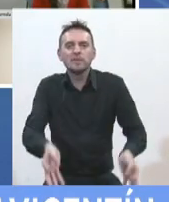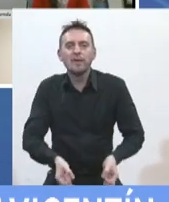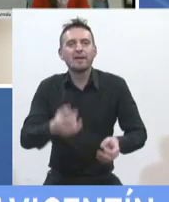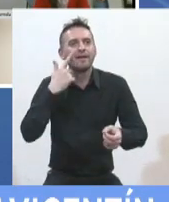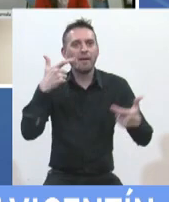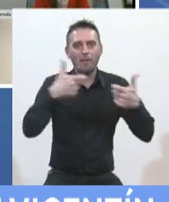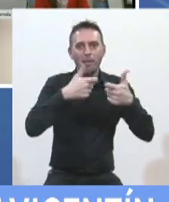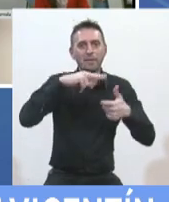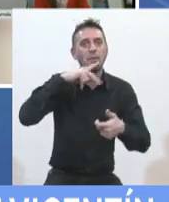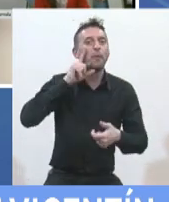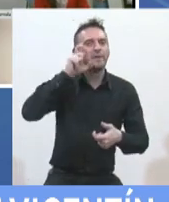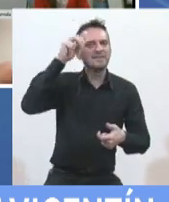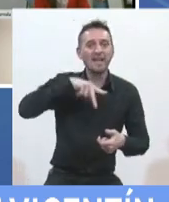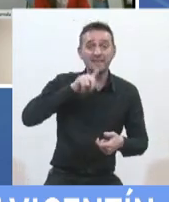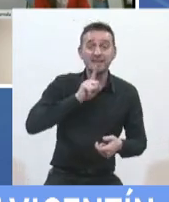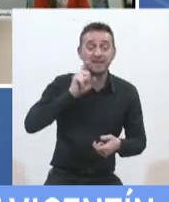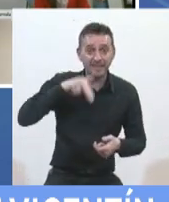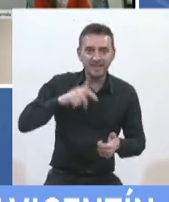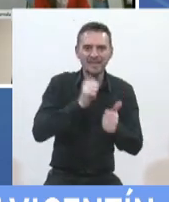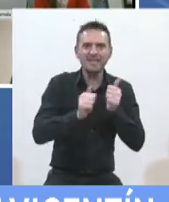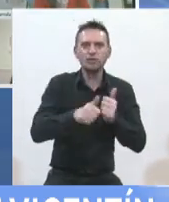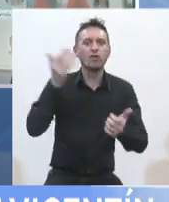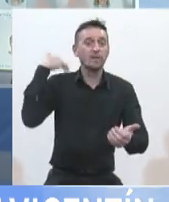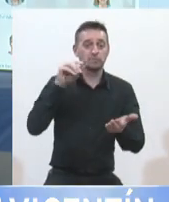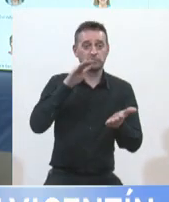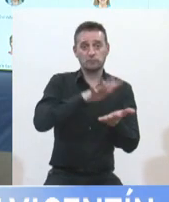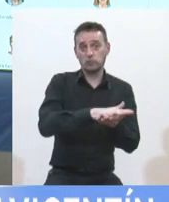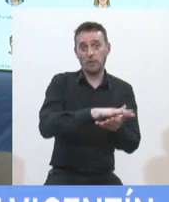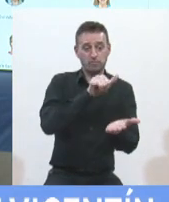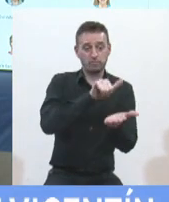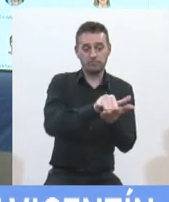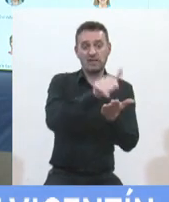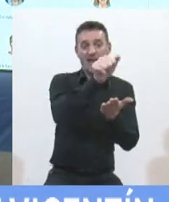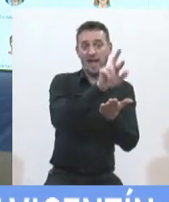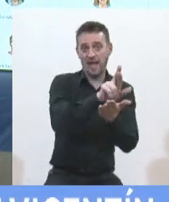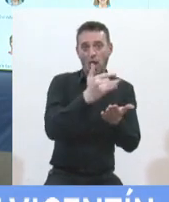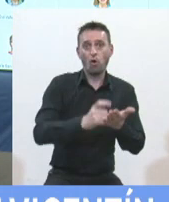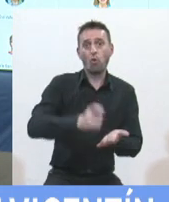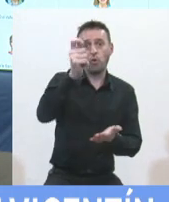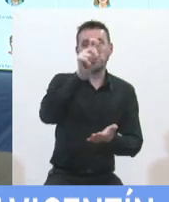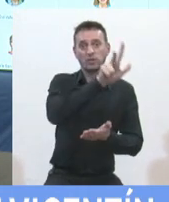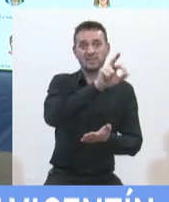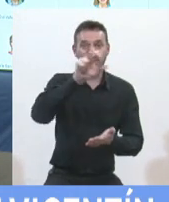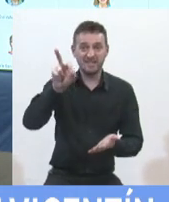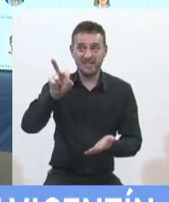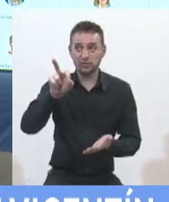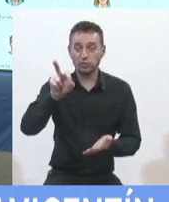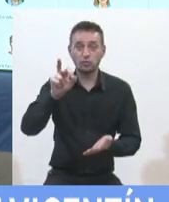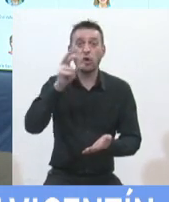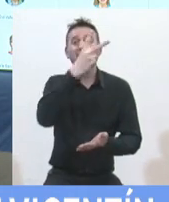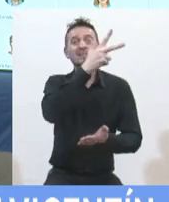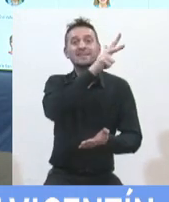vicentín bueno miremos la historia de las expropiaciones aerolíneas argentinas tenemos un juicio en contra de 300 sentencia en contra en